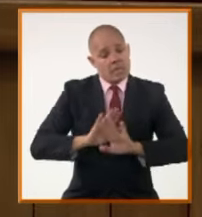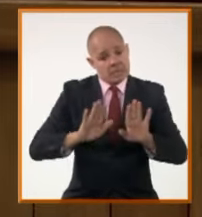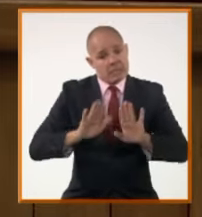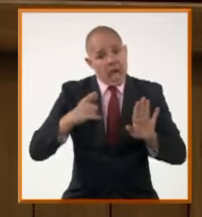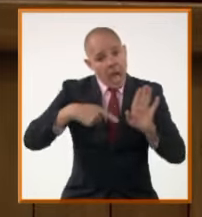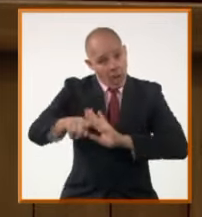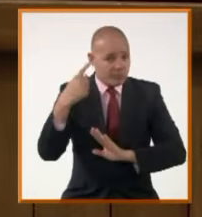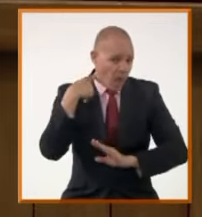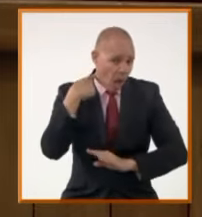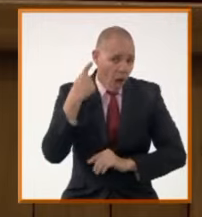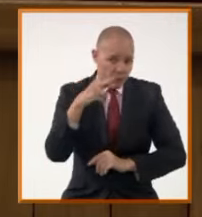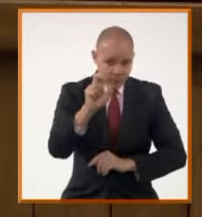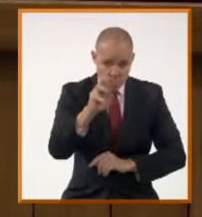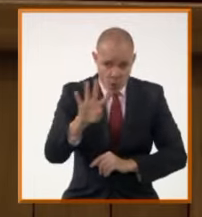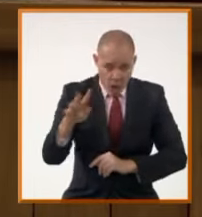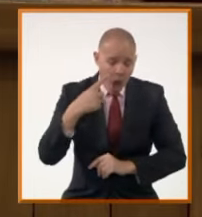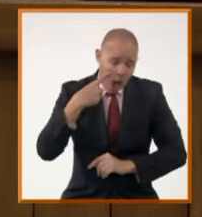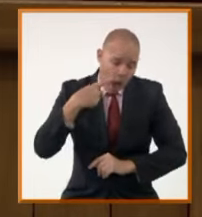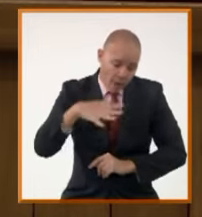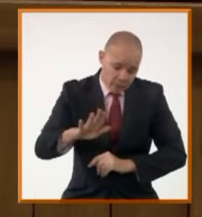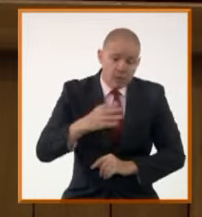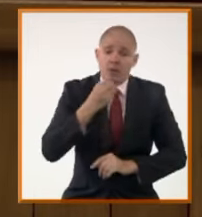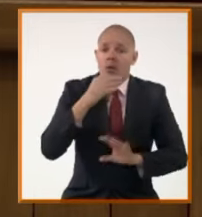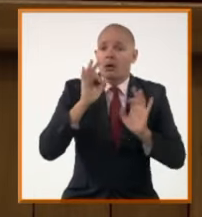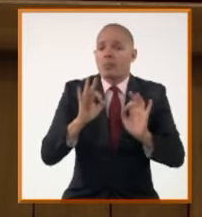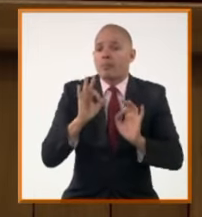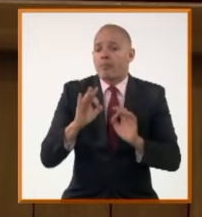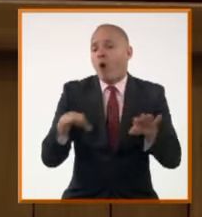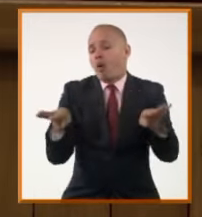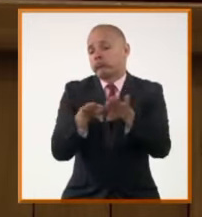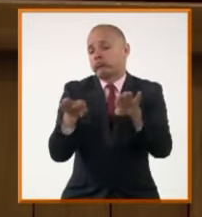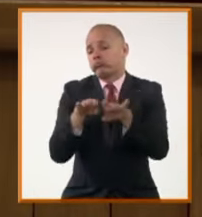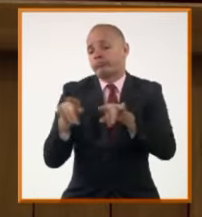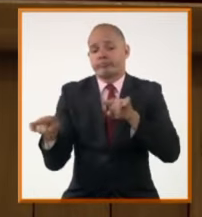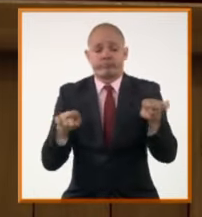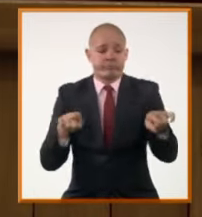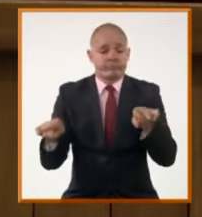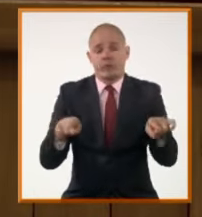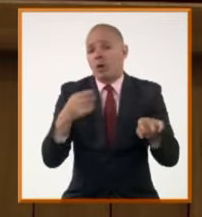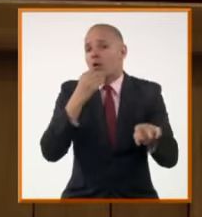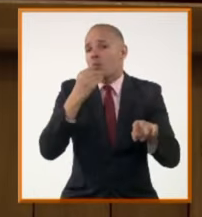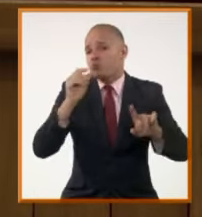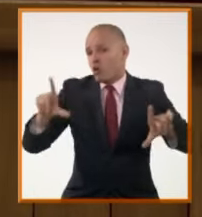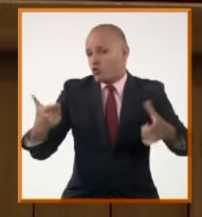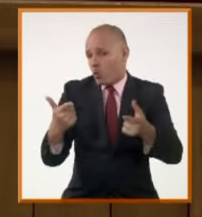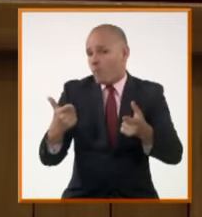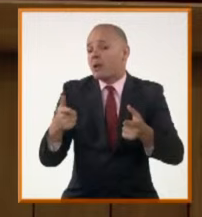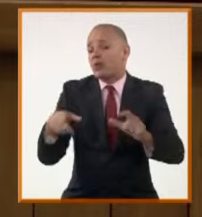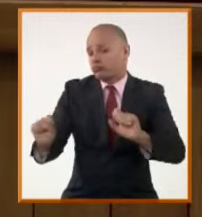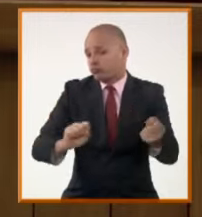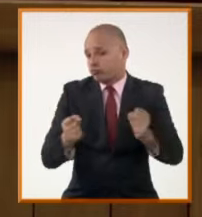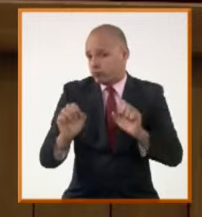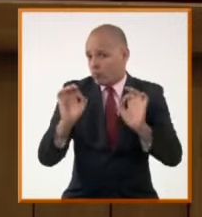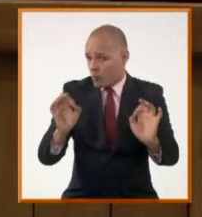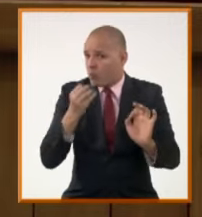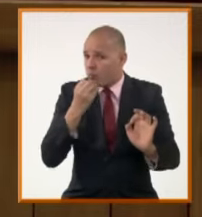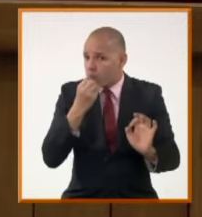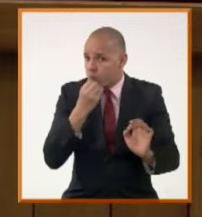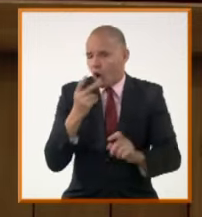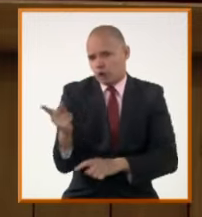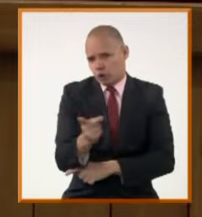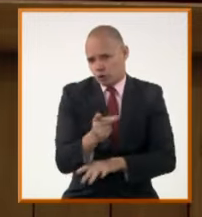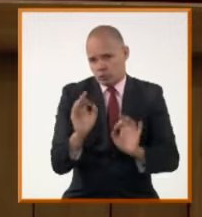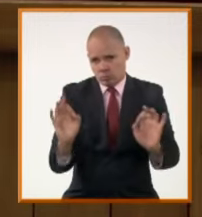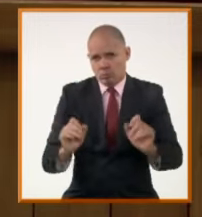de liquidez de divisa en el país, que sea práctico, objetivo y que tenga sostenibilidad y que lo puedan usar los que lo